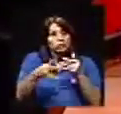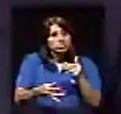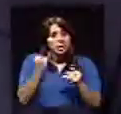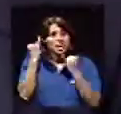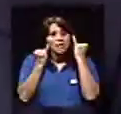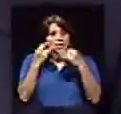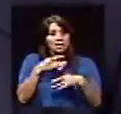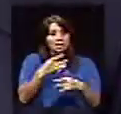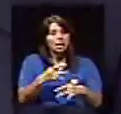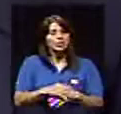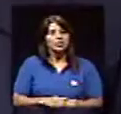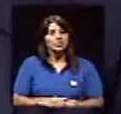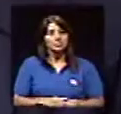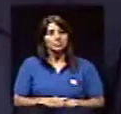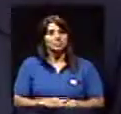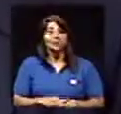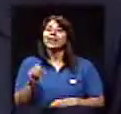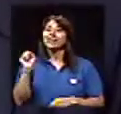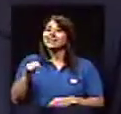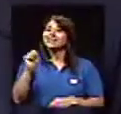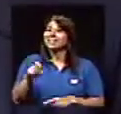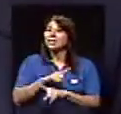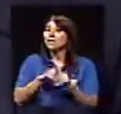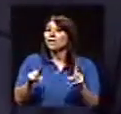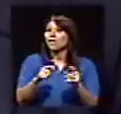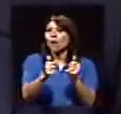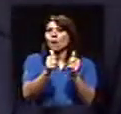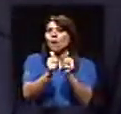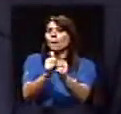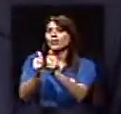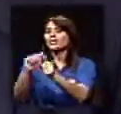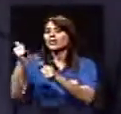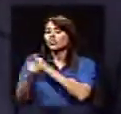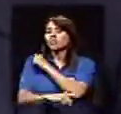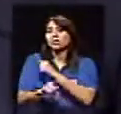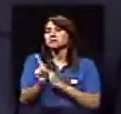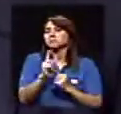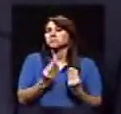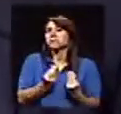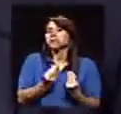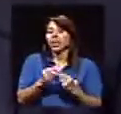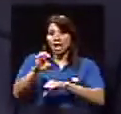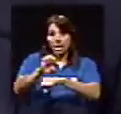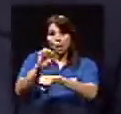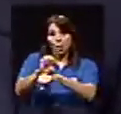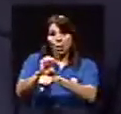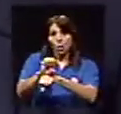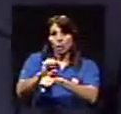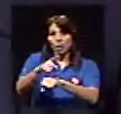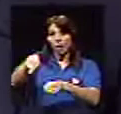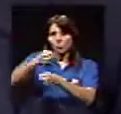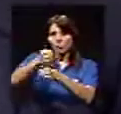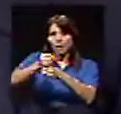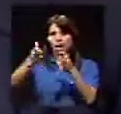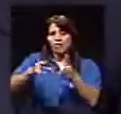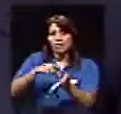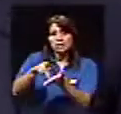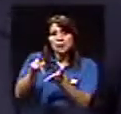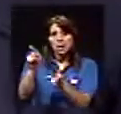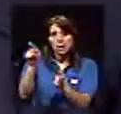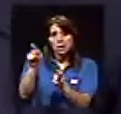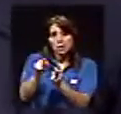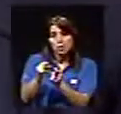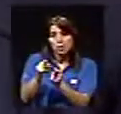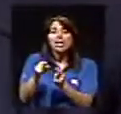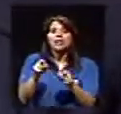interesantes. Sí, pero no hay que tenerle miedo a esa competencia. En Ecuador, a pesar de que la mano de obra es más barata y que hay una serie de